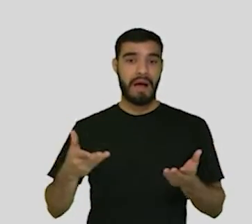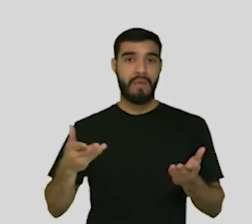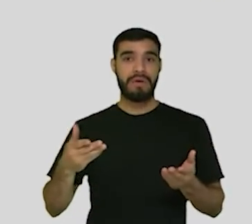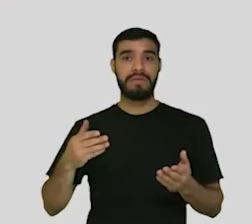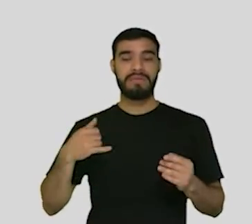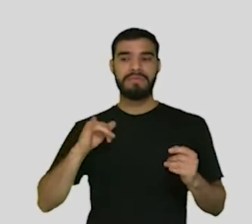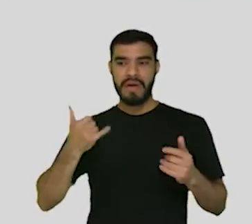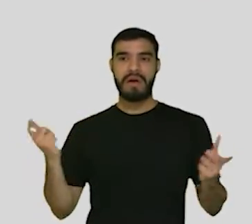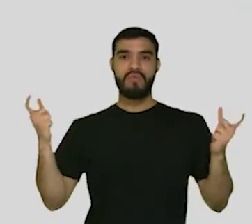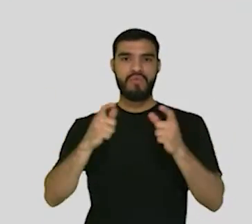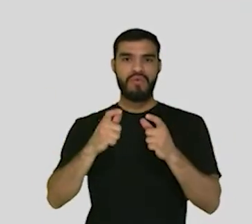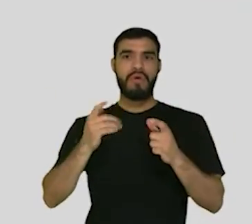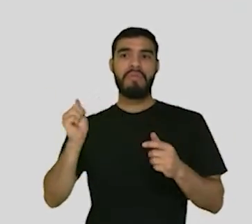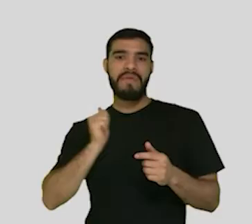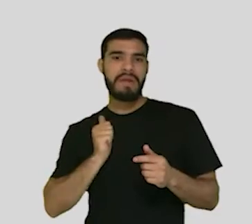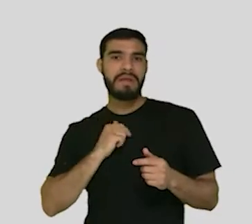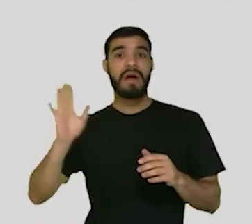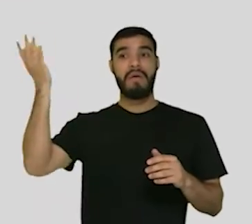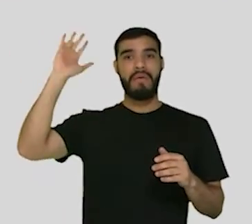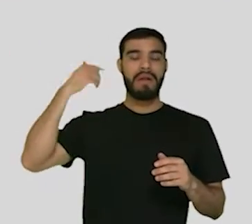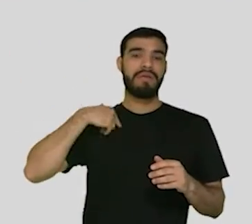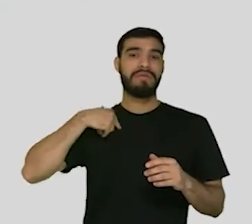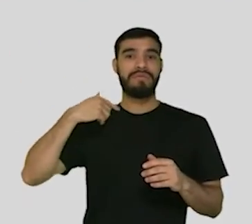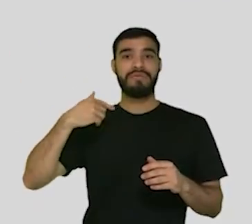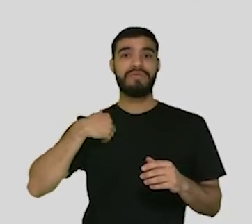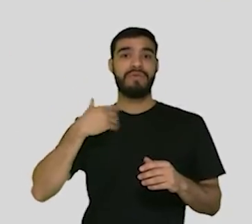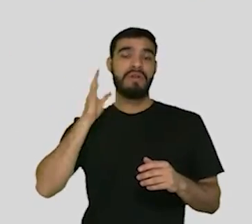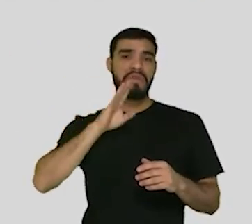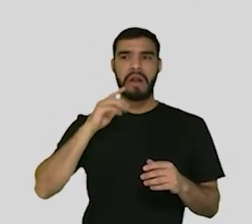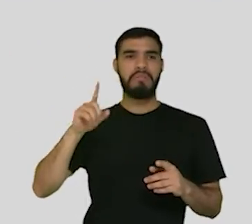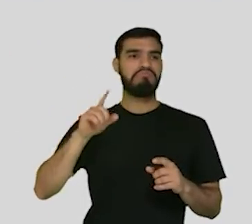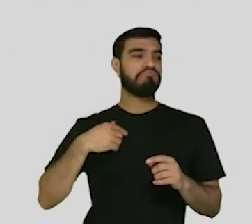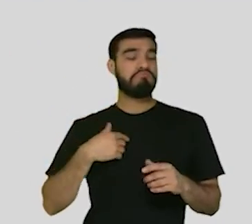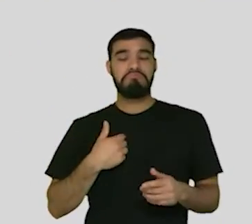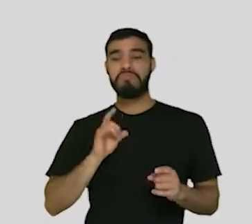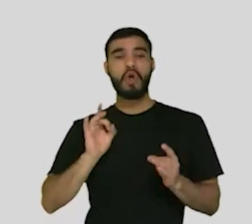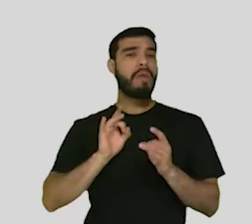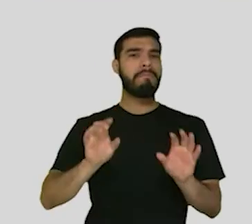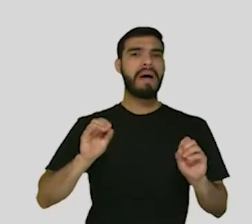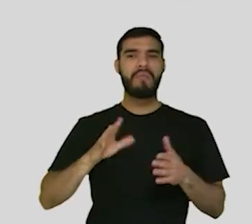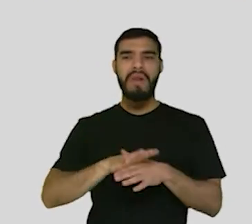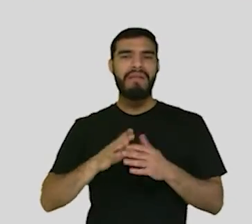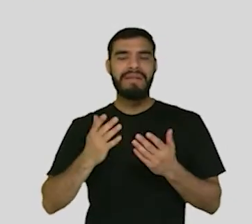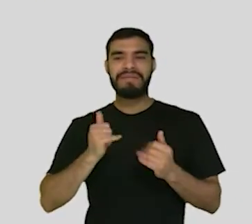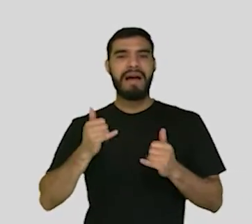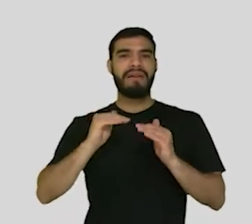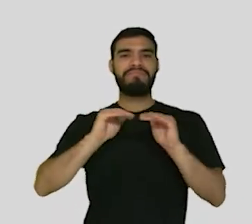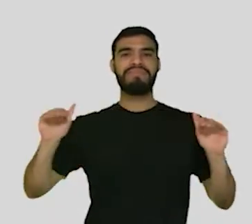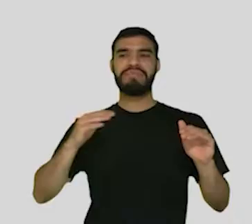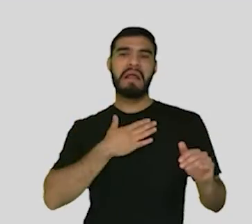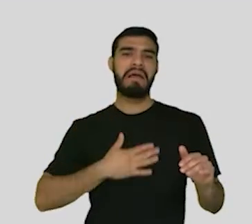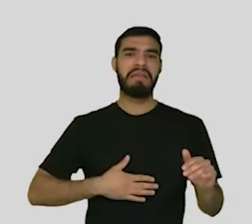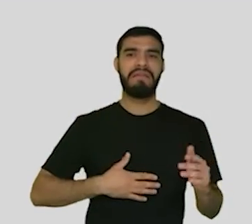Coanga, acto feminista harpy, de éramos gay, lesbiana, bisexual, gente